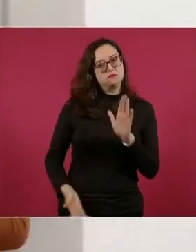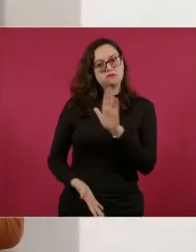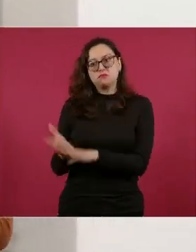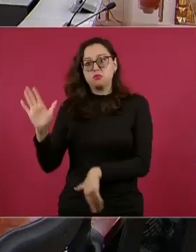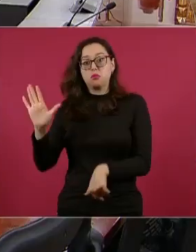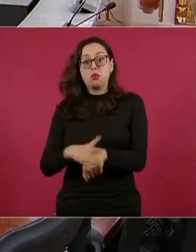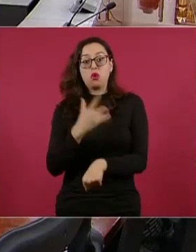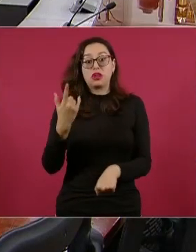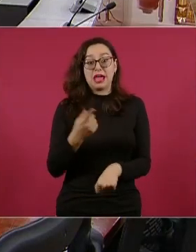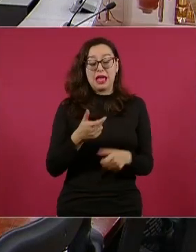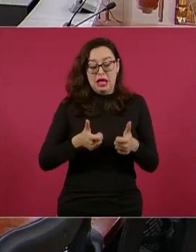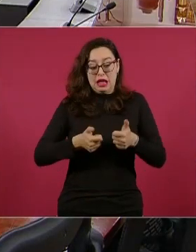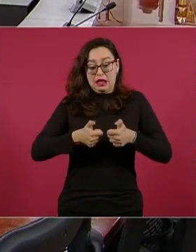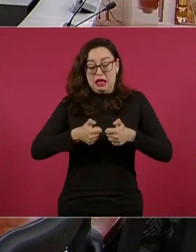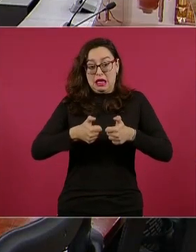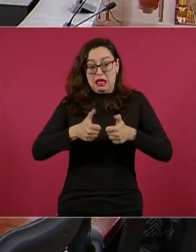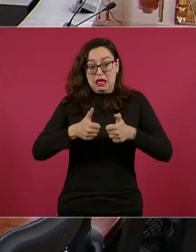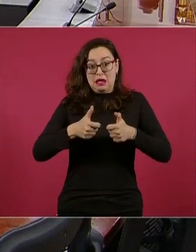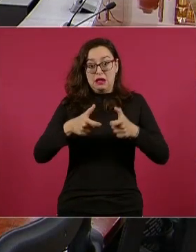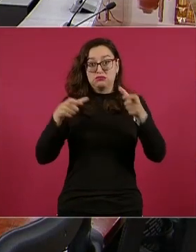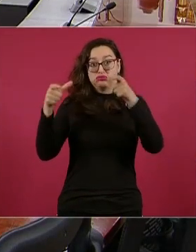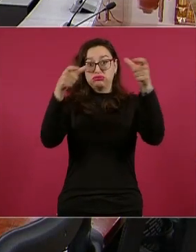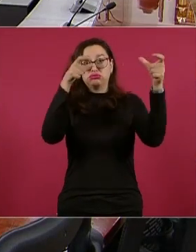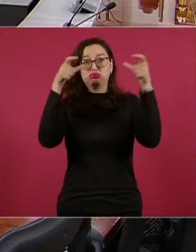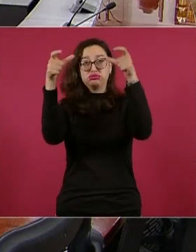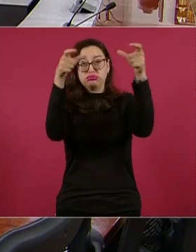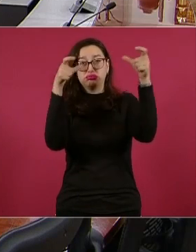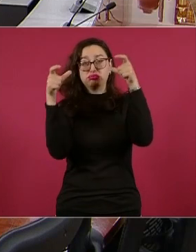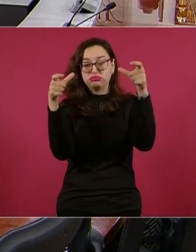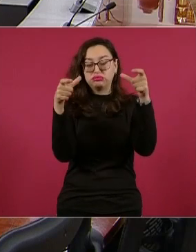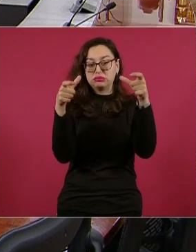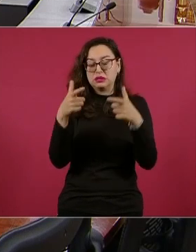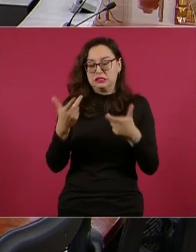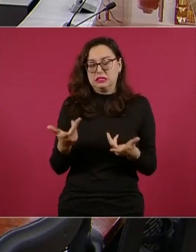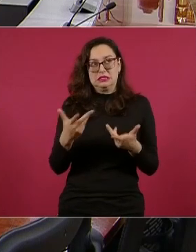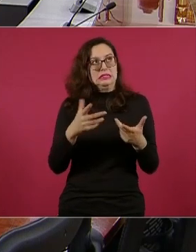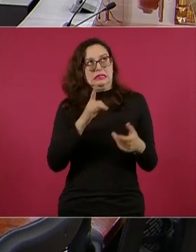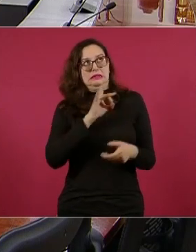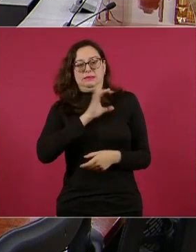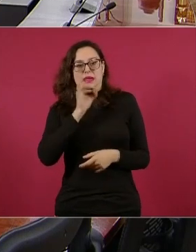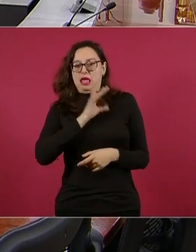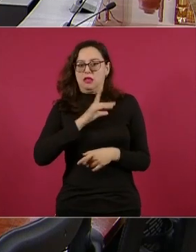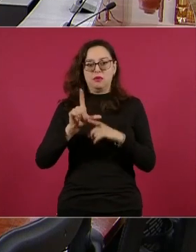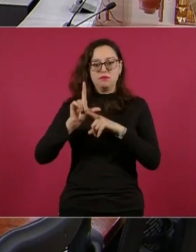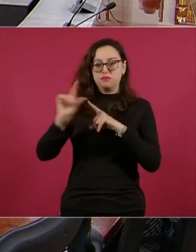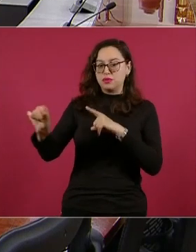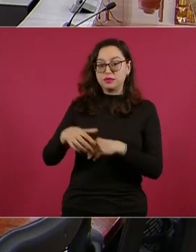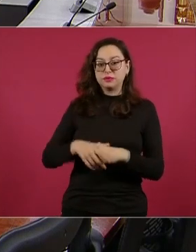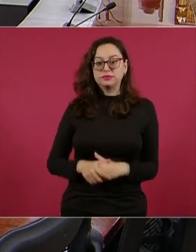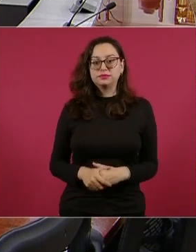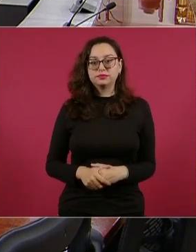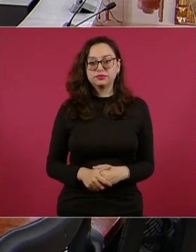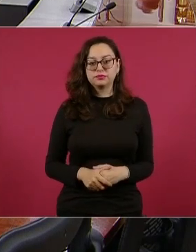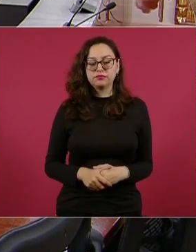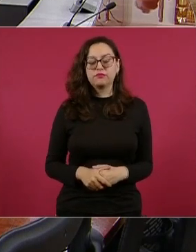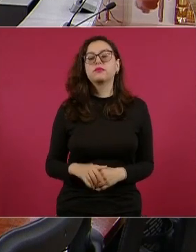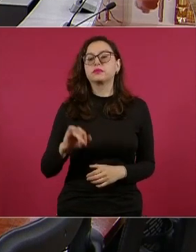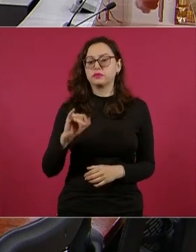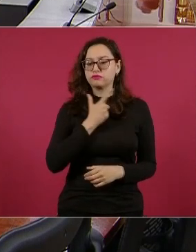hay? Sí. Con muchísimo gusto. De hecho, vamos a tener una reunión ahora a las